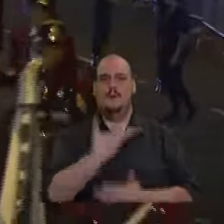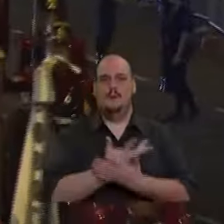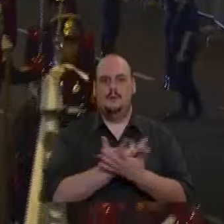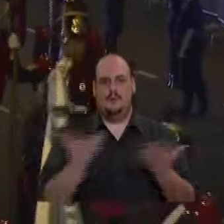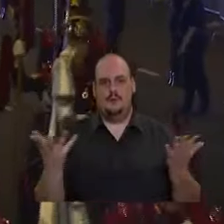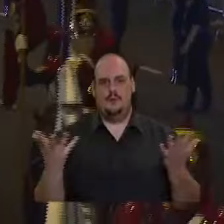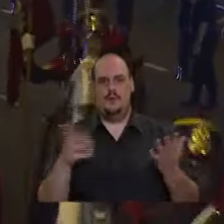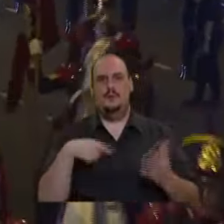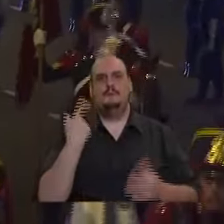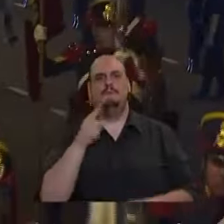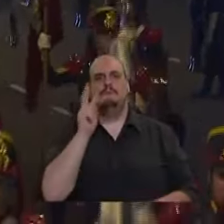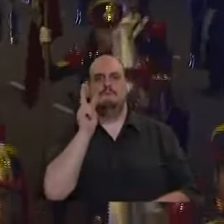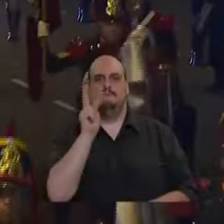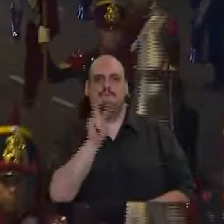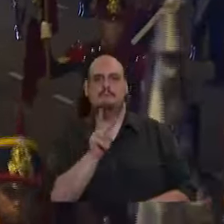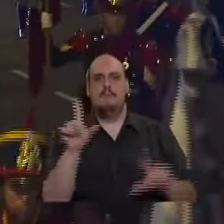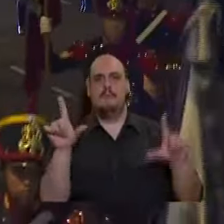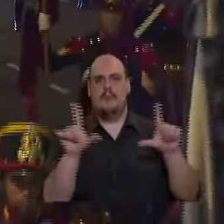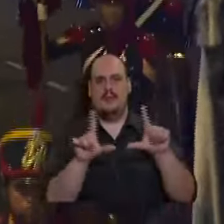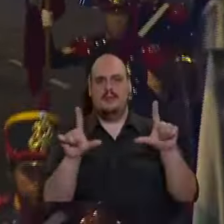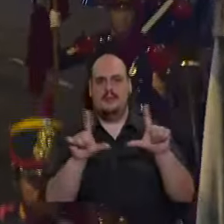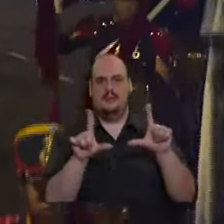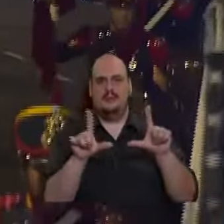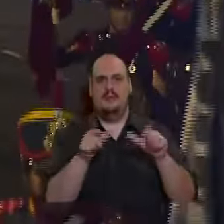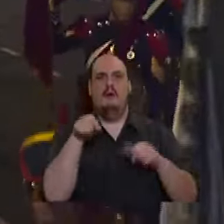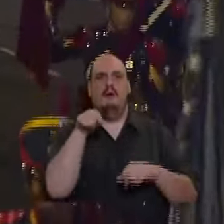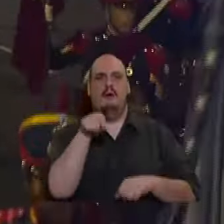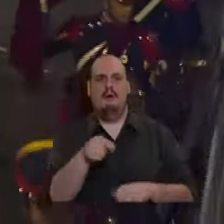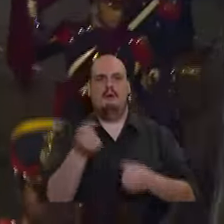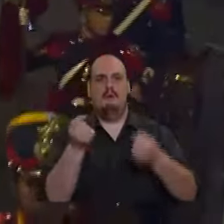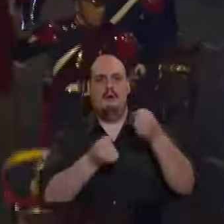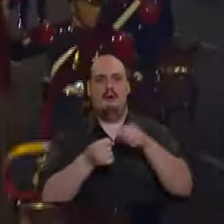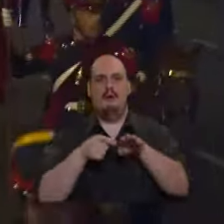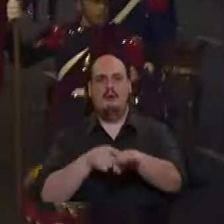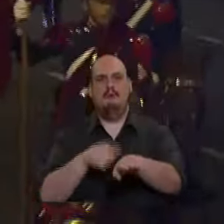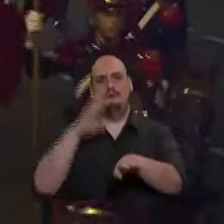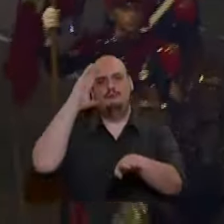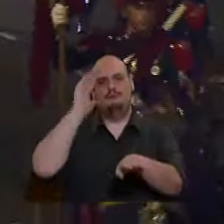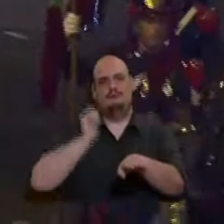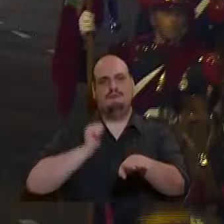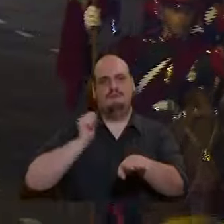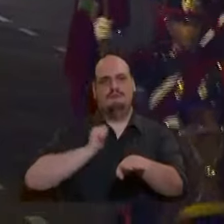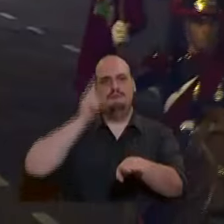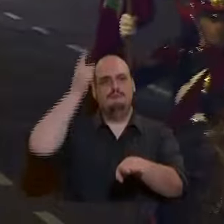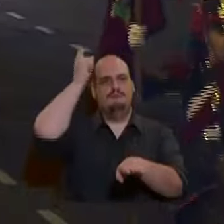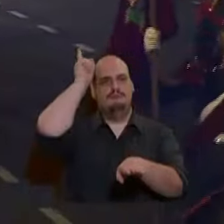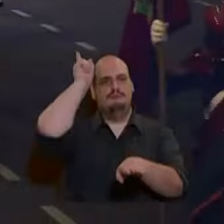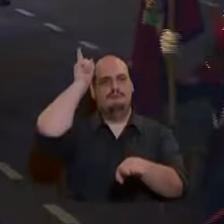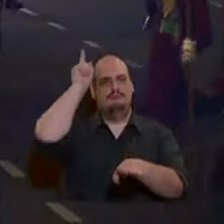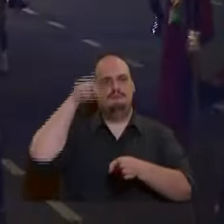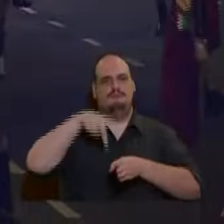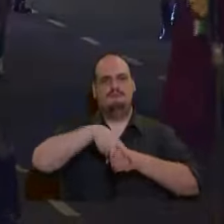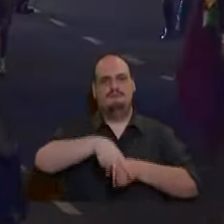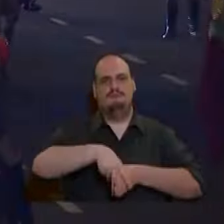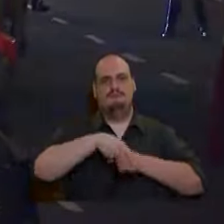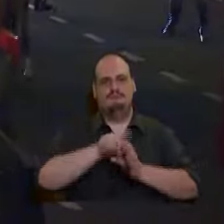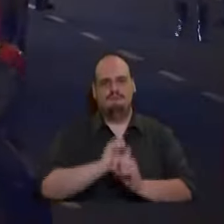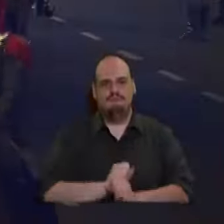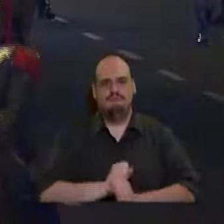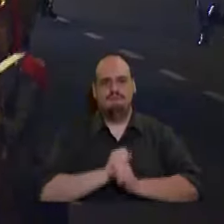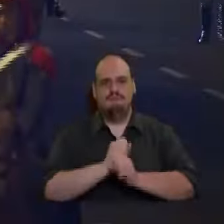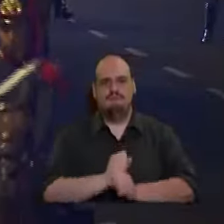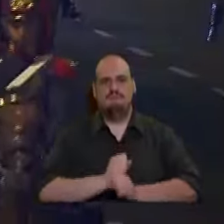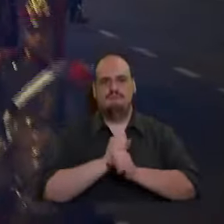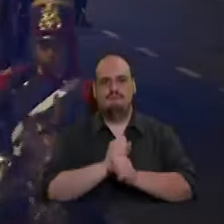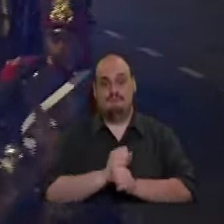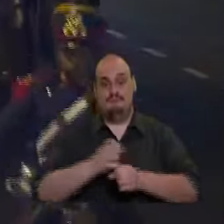Podemos observar en pantalla el acompañamiento del Regimiento de Granaderos a Caballos, General José